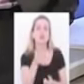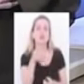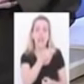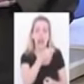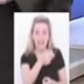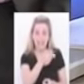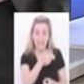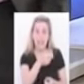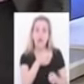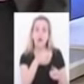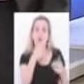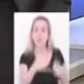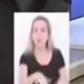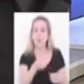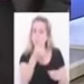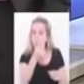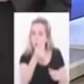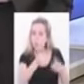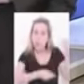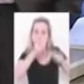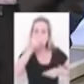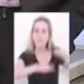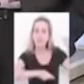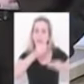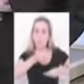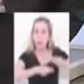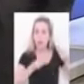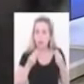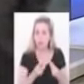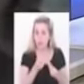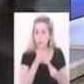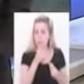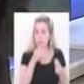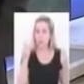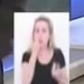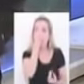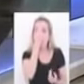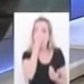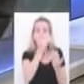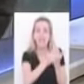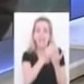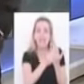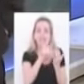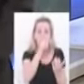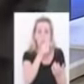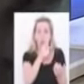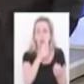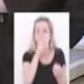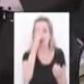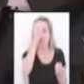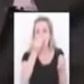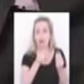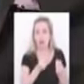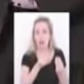presupuesto mucho menor pero cualquier municipio tiene un presupuesto mucho menor con mucha más cantidad de gente y más necesidad de ser